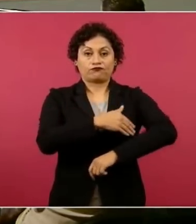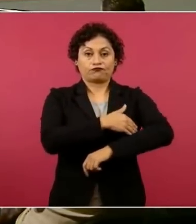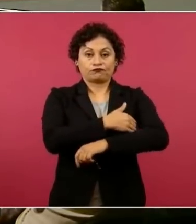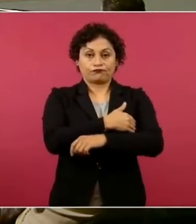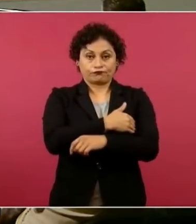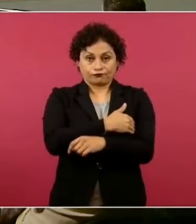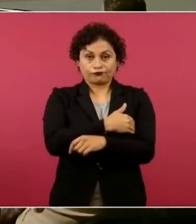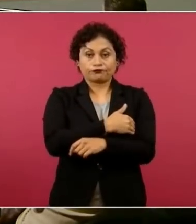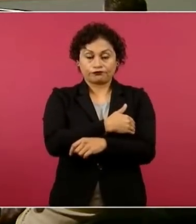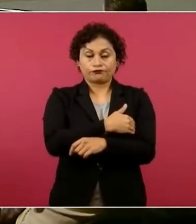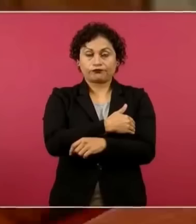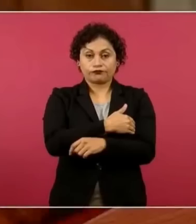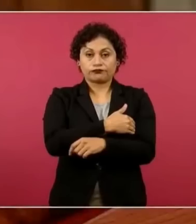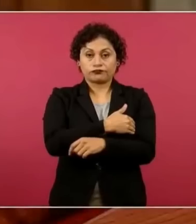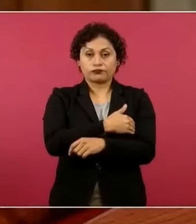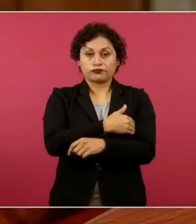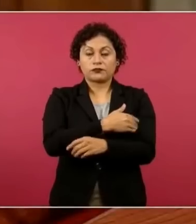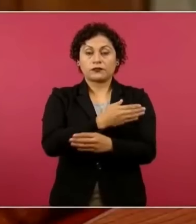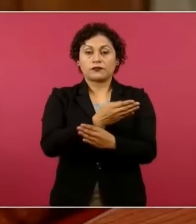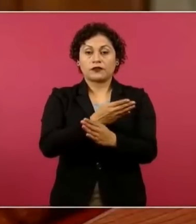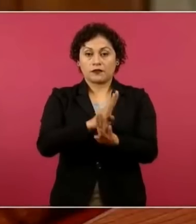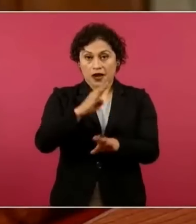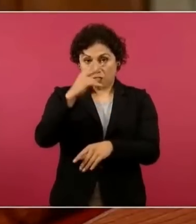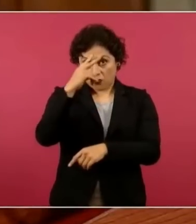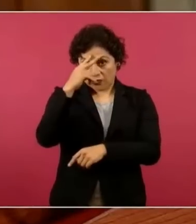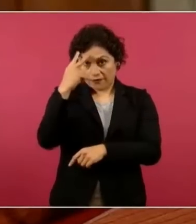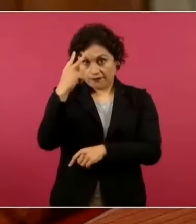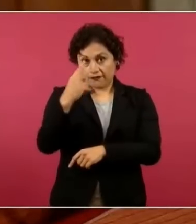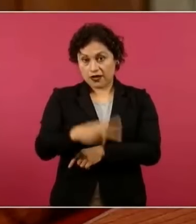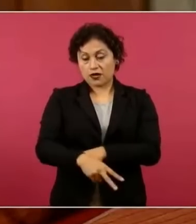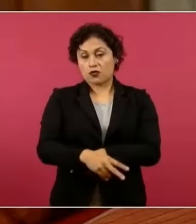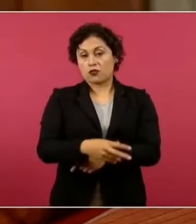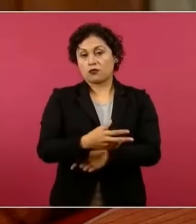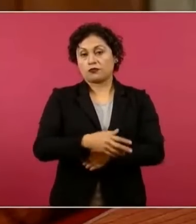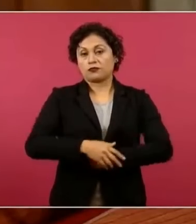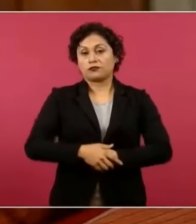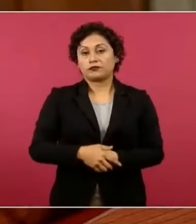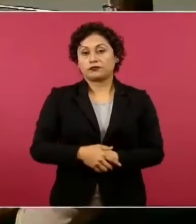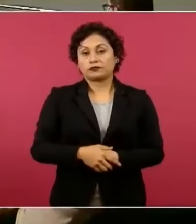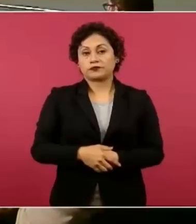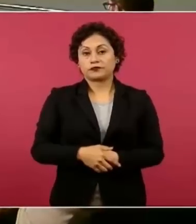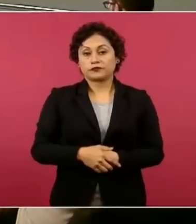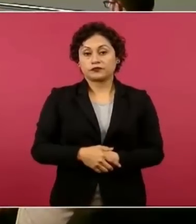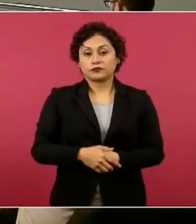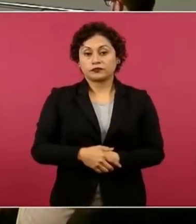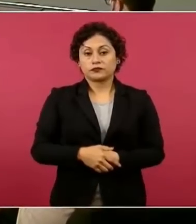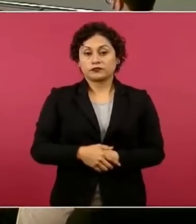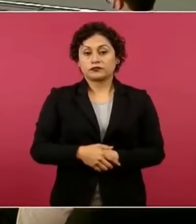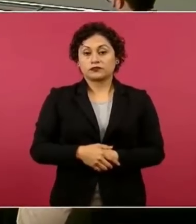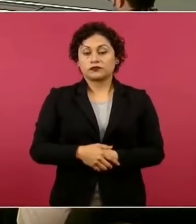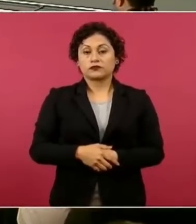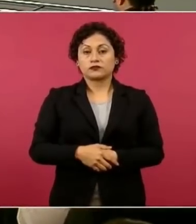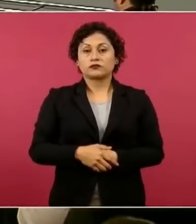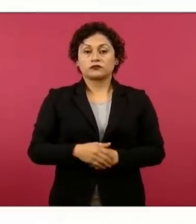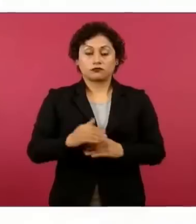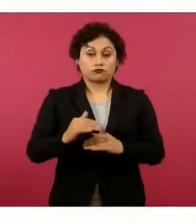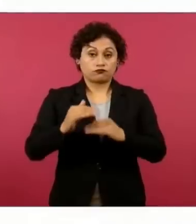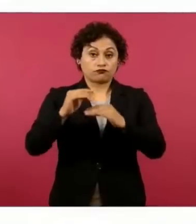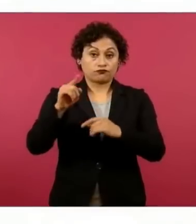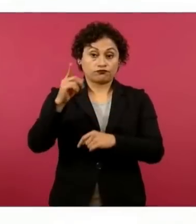del Banco de México, también arriba 200,000 millones de